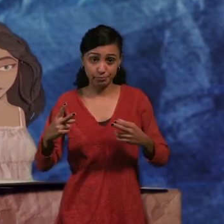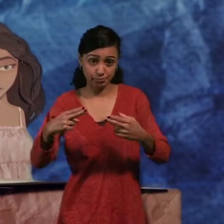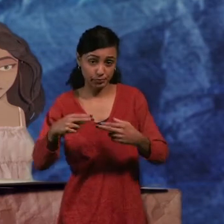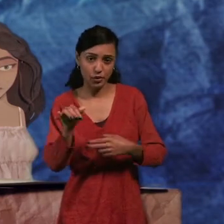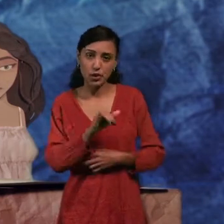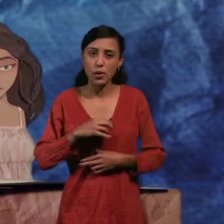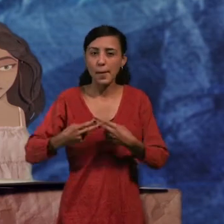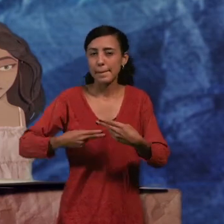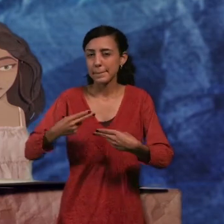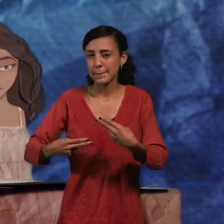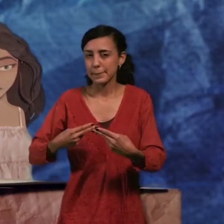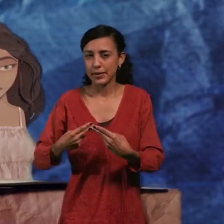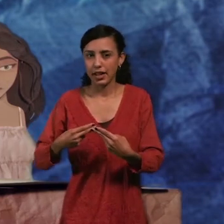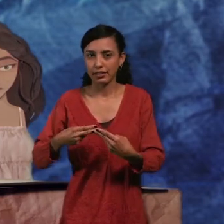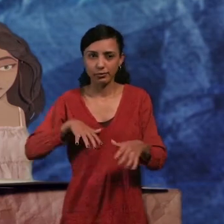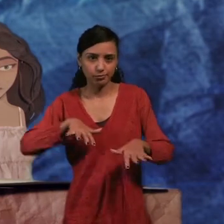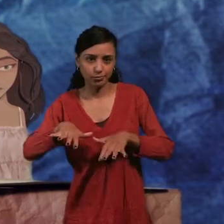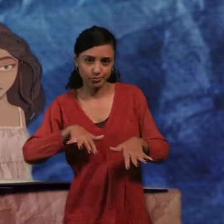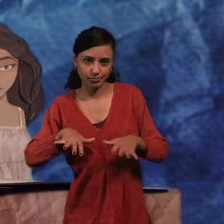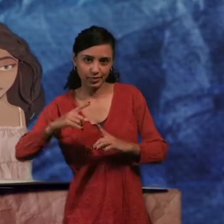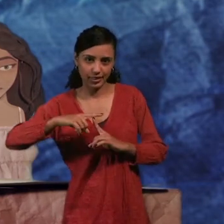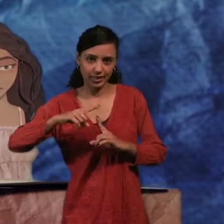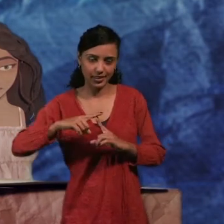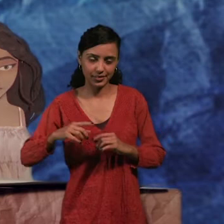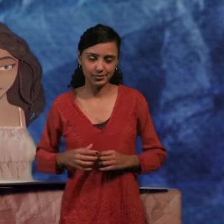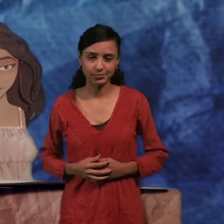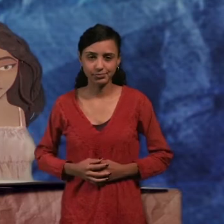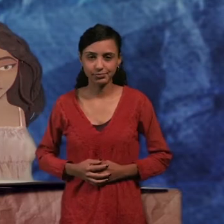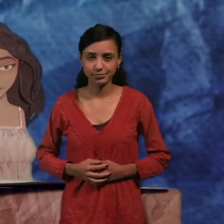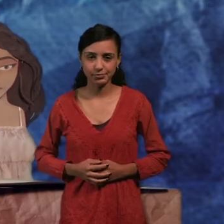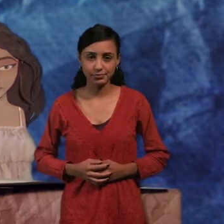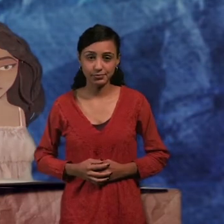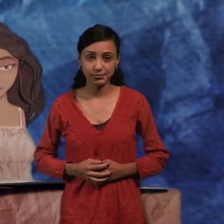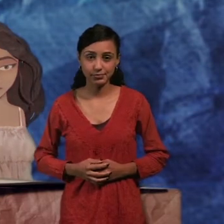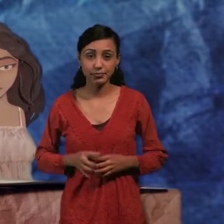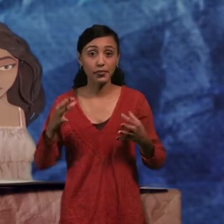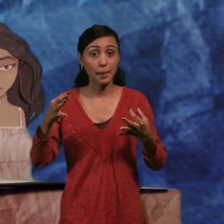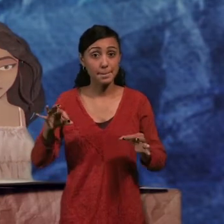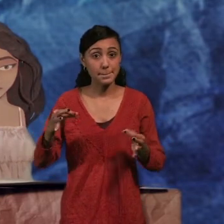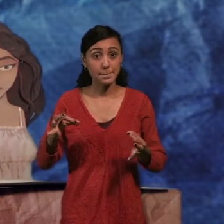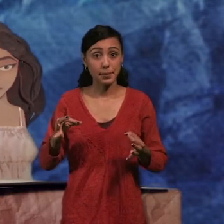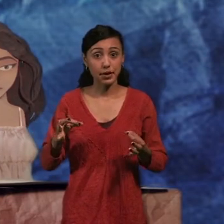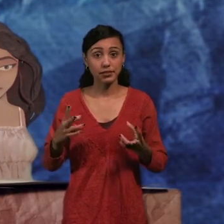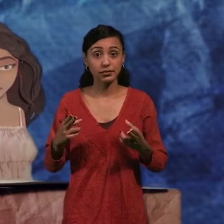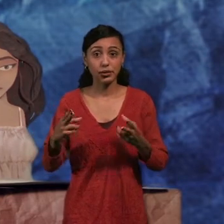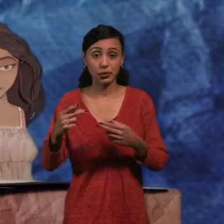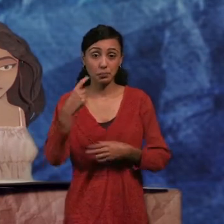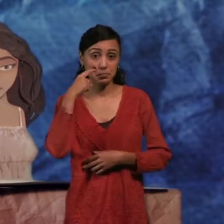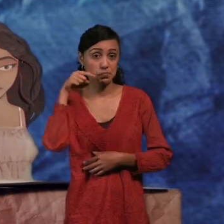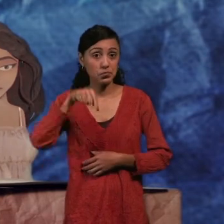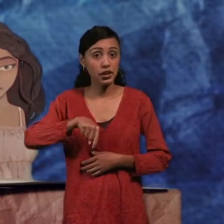hacer animación con esta técnica artesanal. En la técnica del papel recortado, básicamente vamos a trabajar